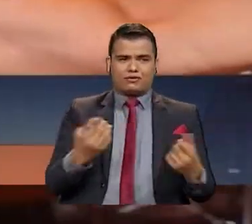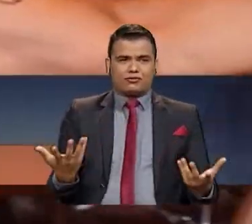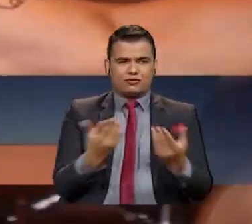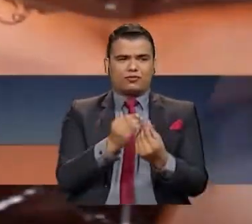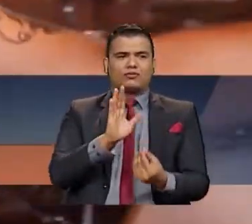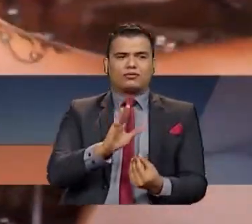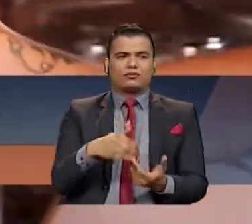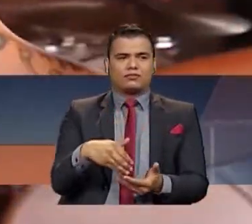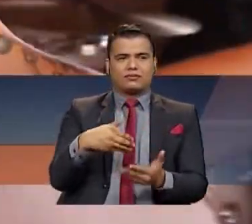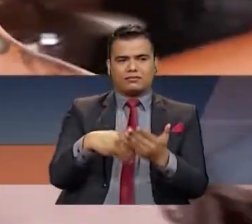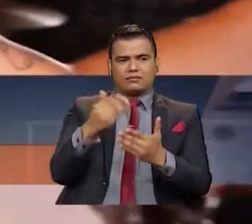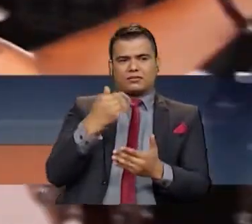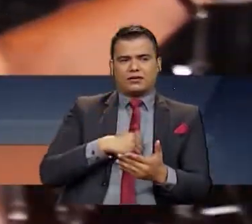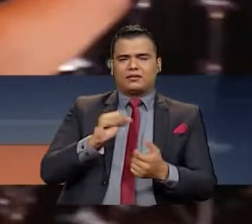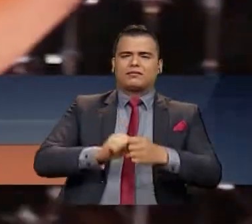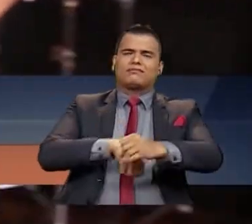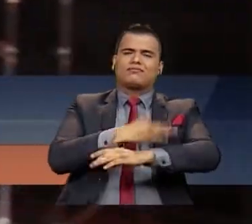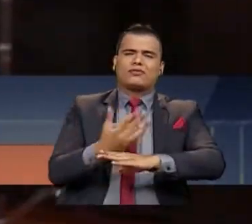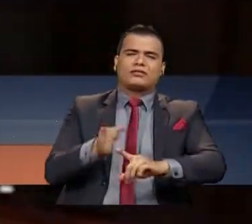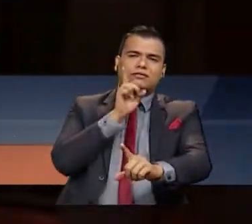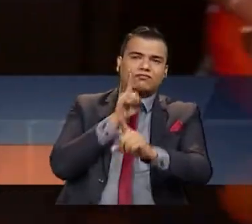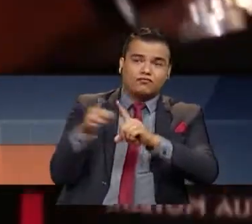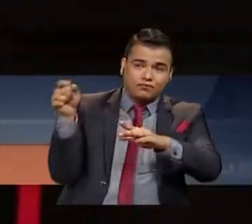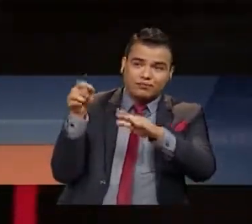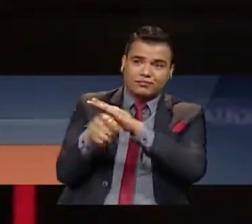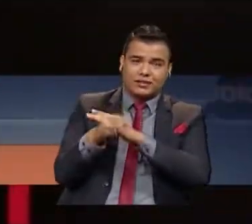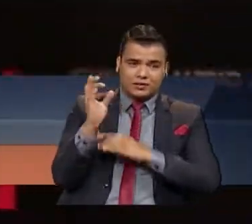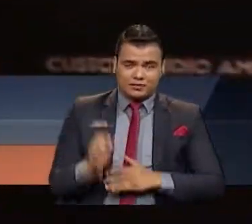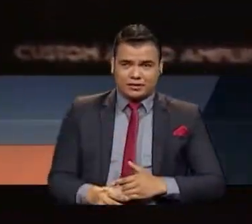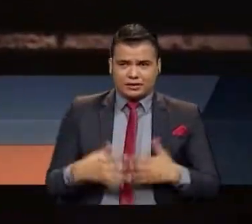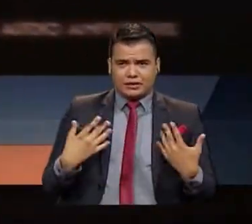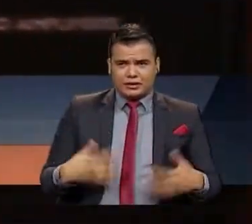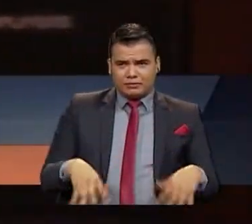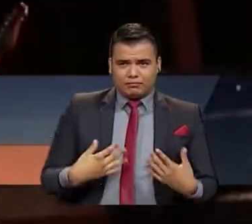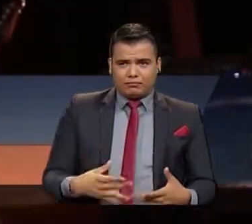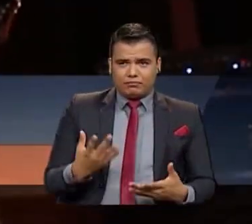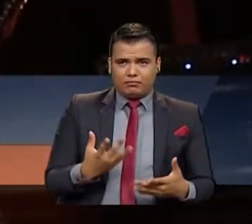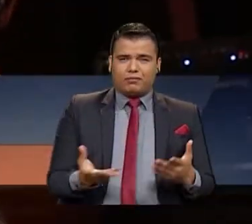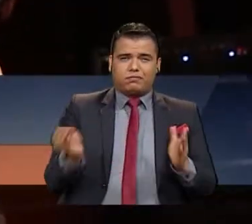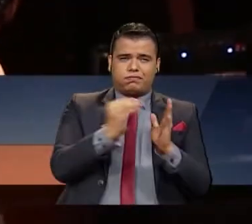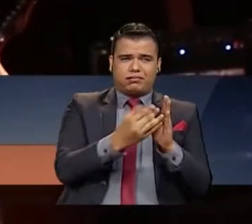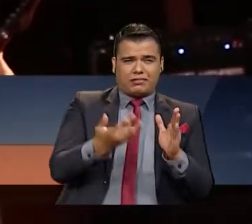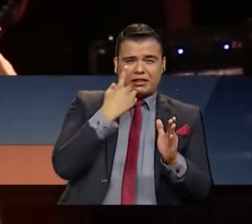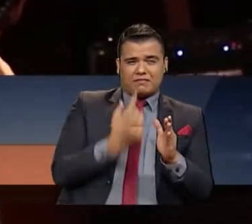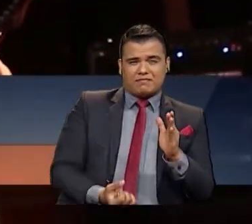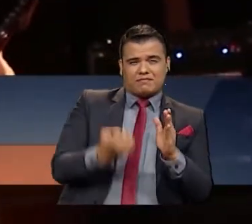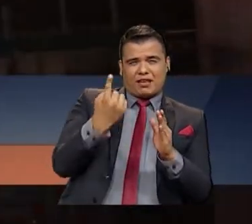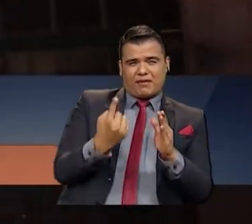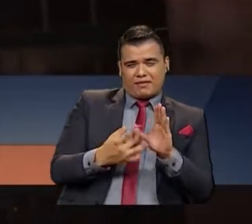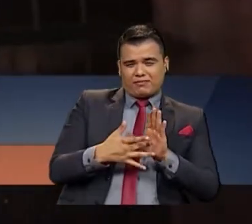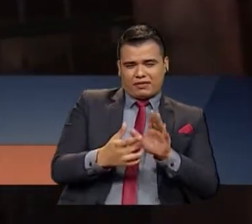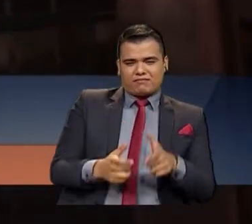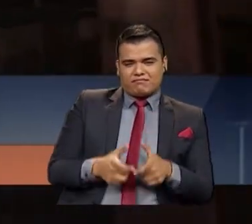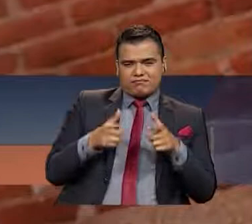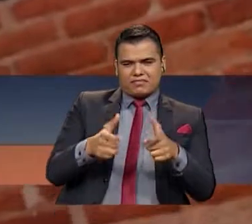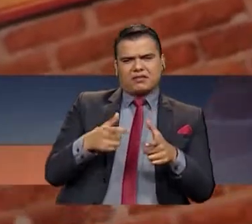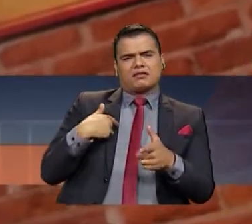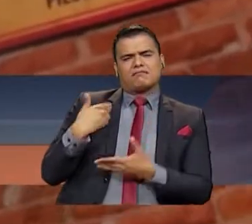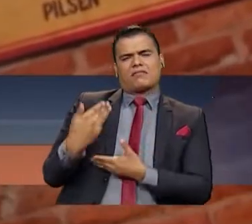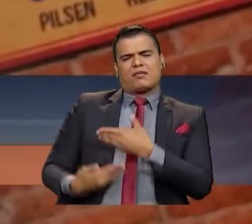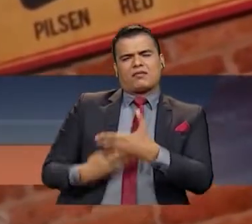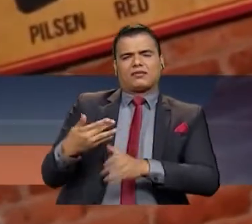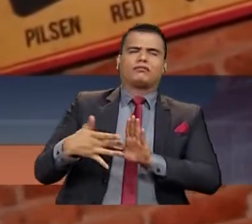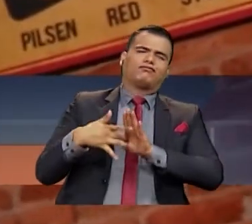empezaremos con Vestida para Matar, que es una canción que salió en el primer álbum. Y así vamos a hacer un recorrido